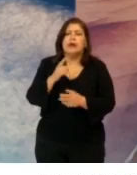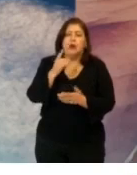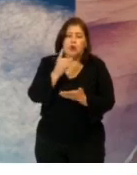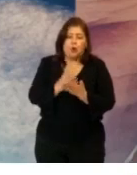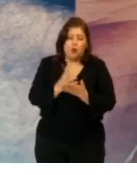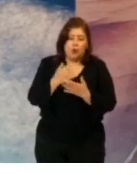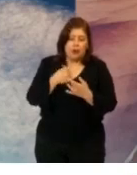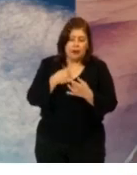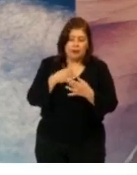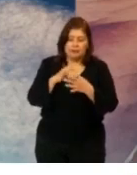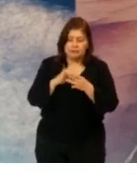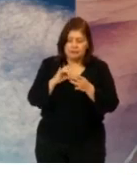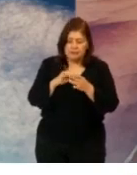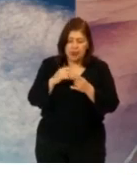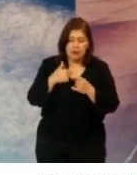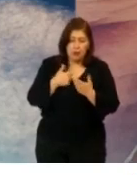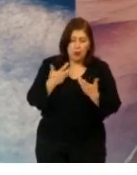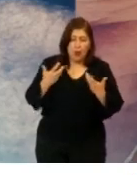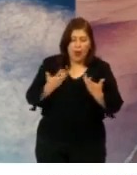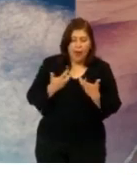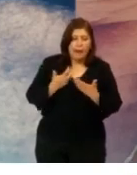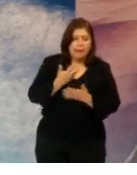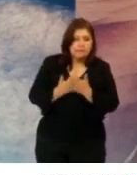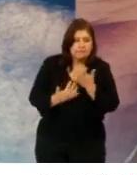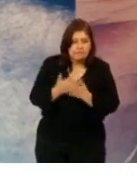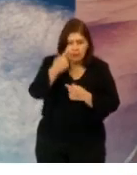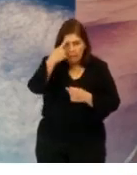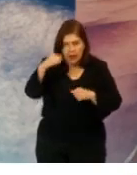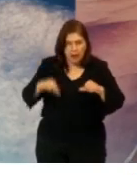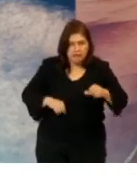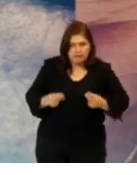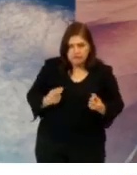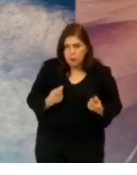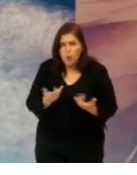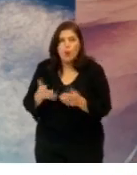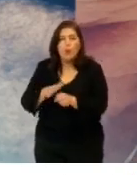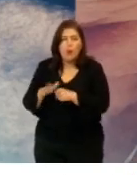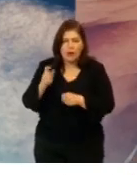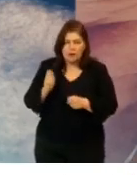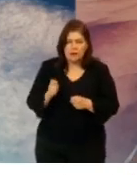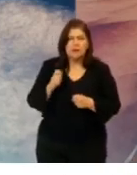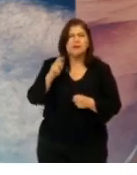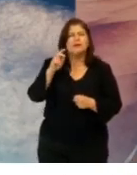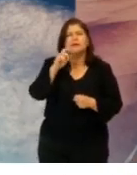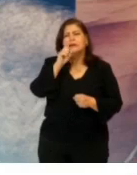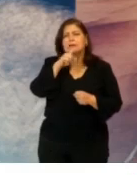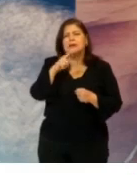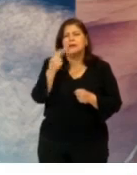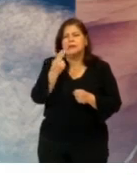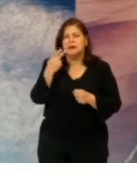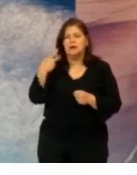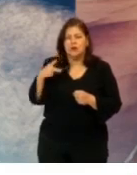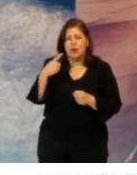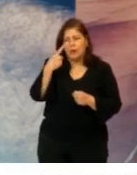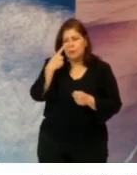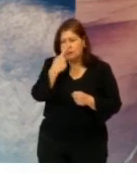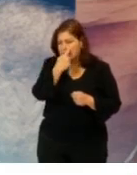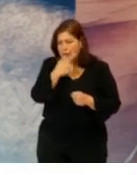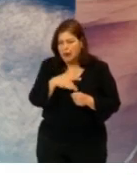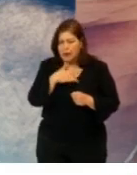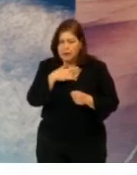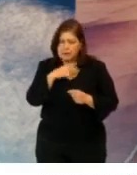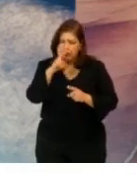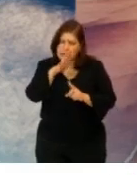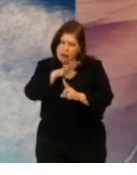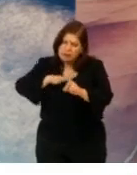ustedes en tanto que activistas, sino de ustedes que están mirando el status quo, que están mirando la